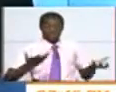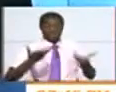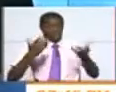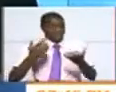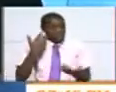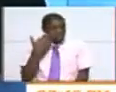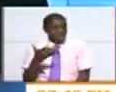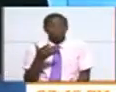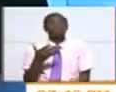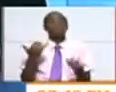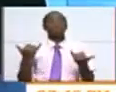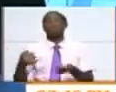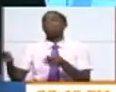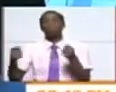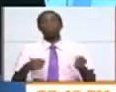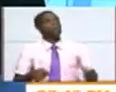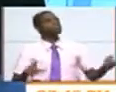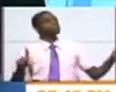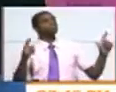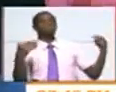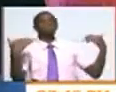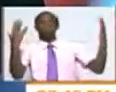mostrar lo malo